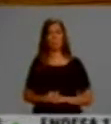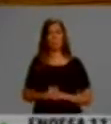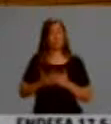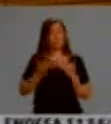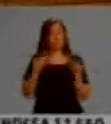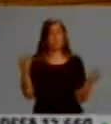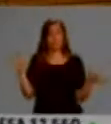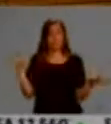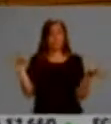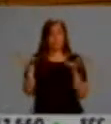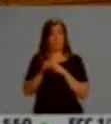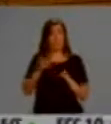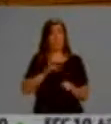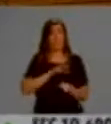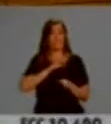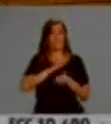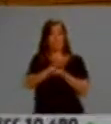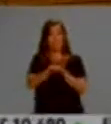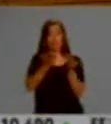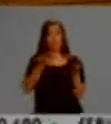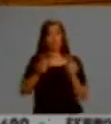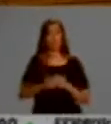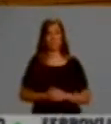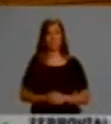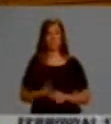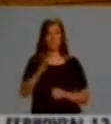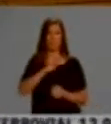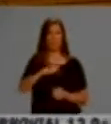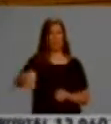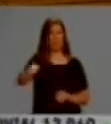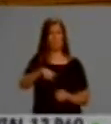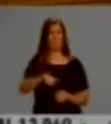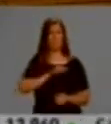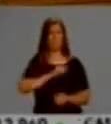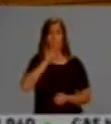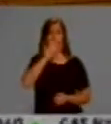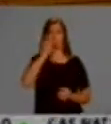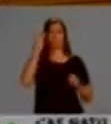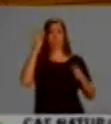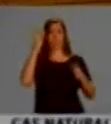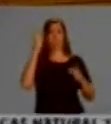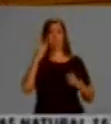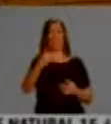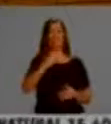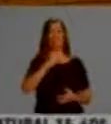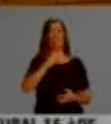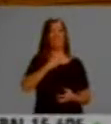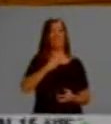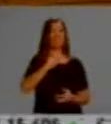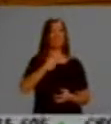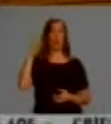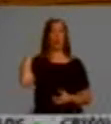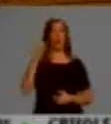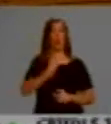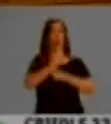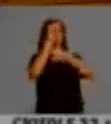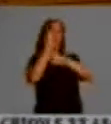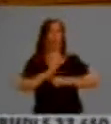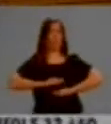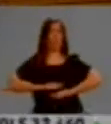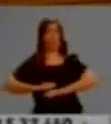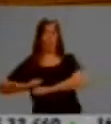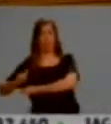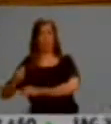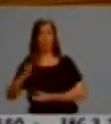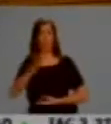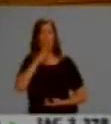Por lo tanto, señorías, evítense el ridículo de decir que me han traído a rastras porque